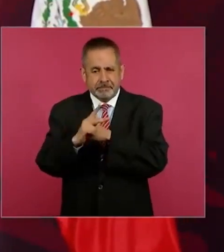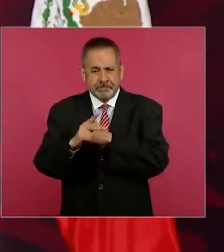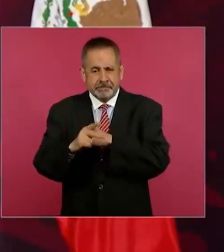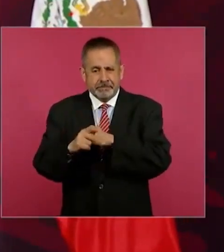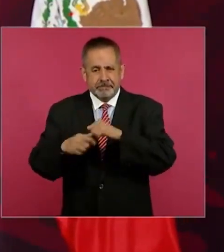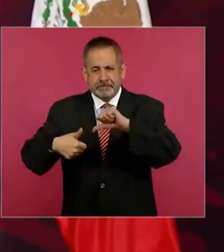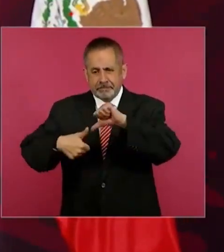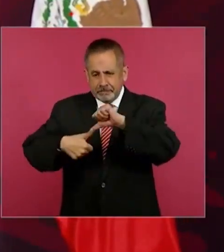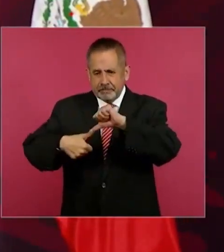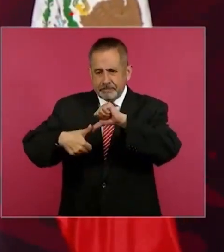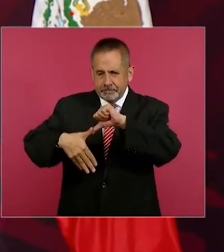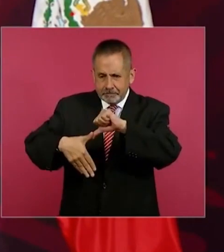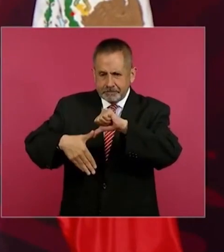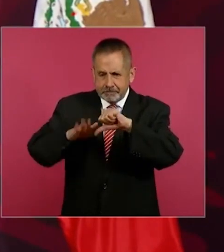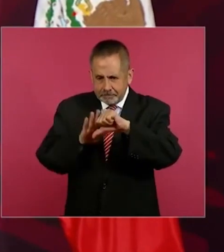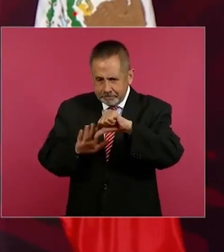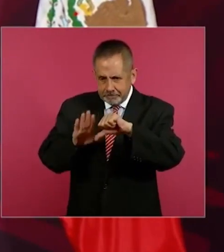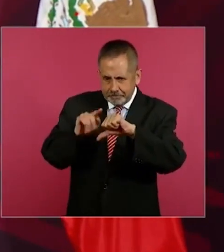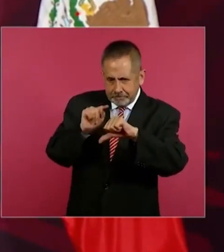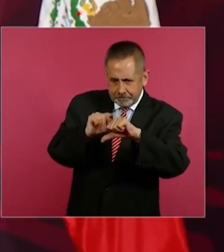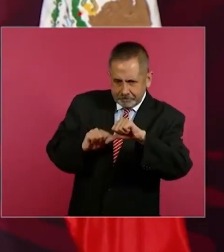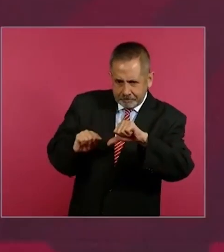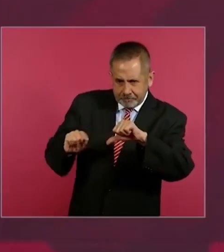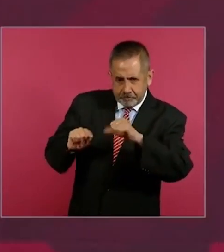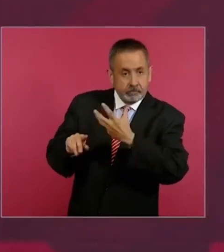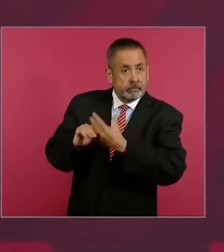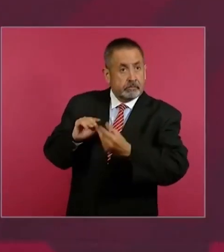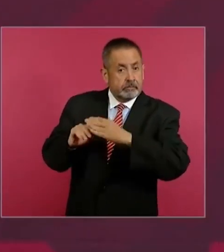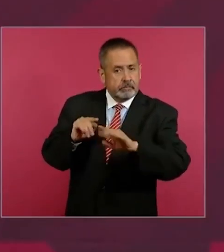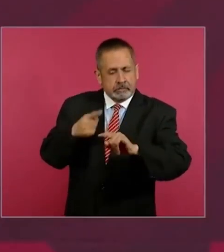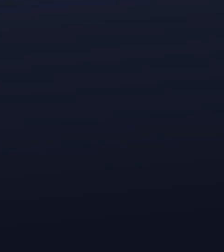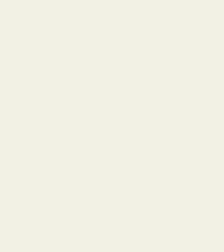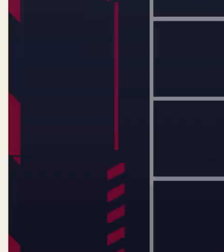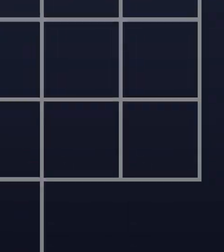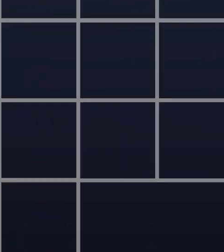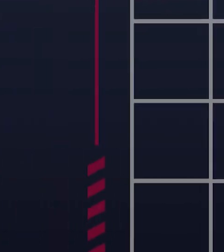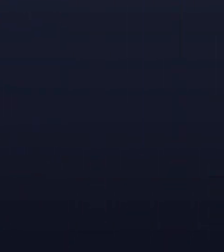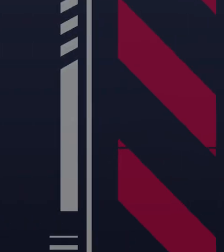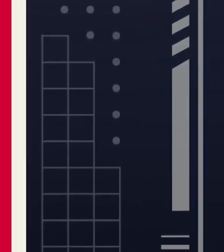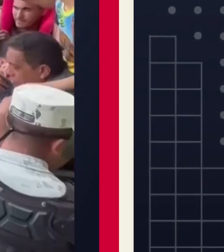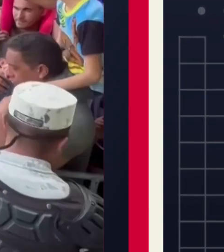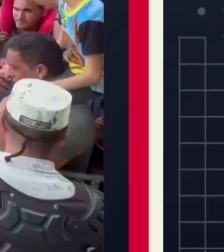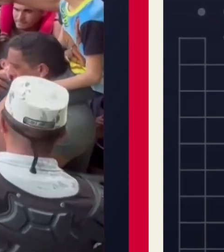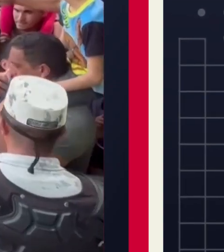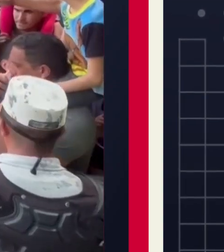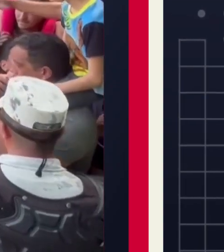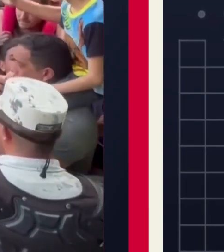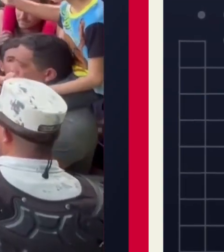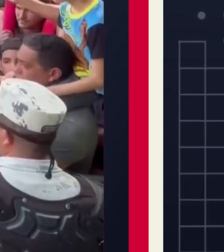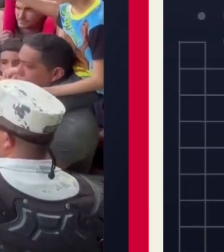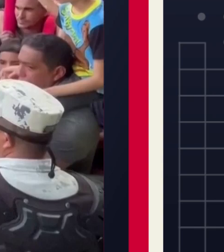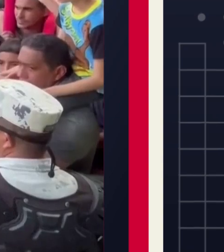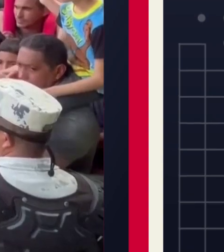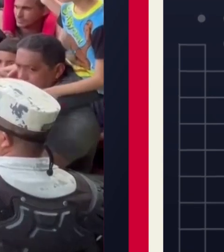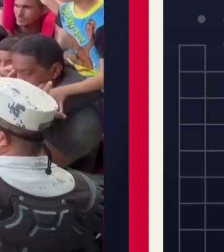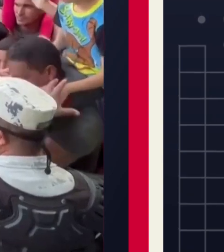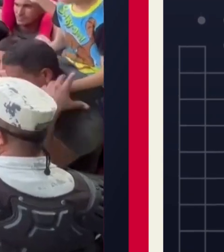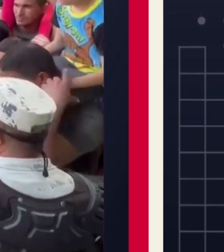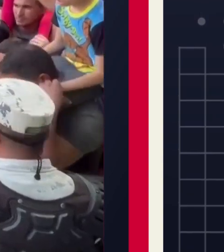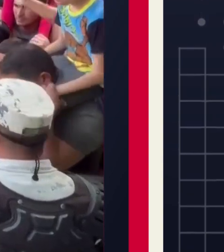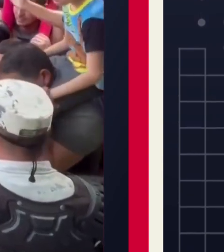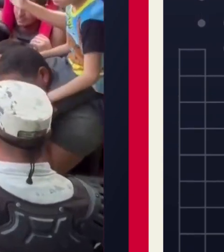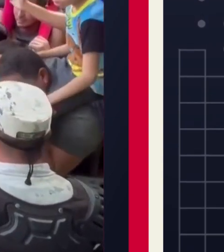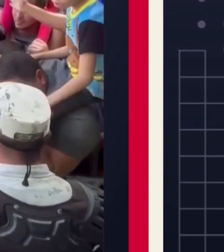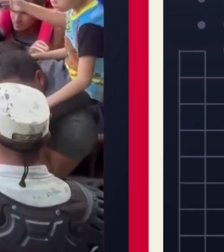principalmente están este enfrentando esta situación Asimismo el presidente informó que en